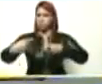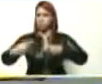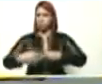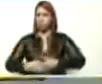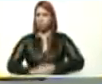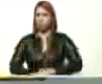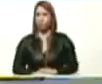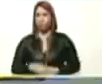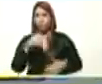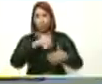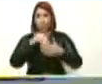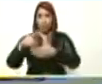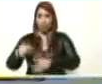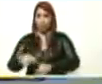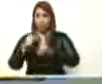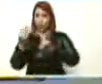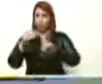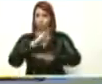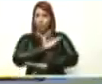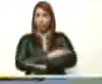la elección, mucho más dura,